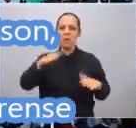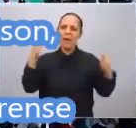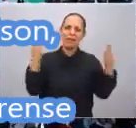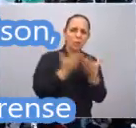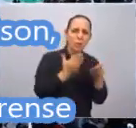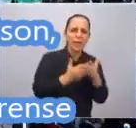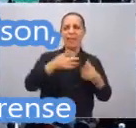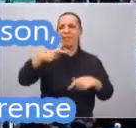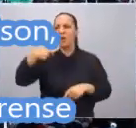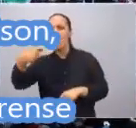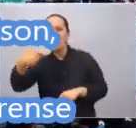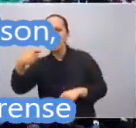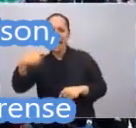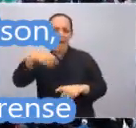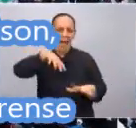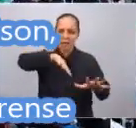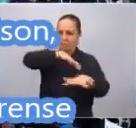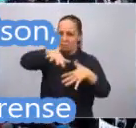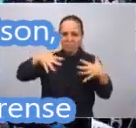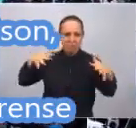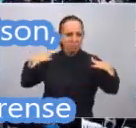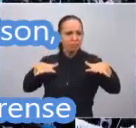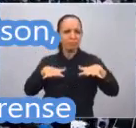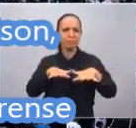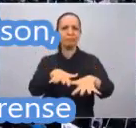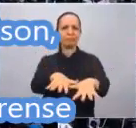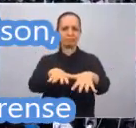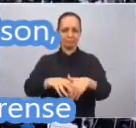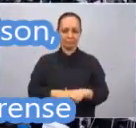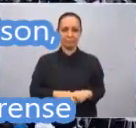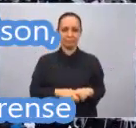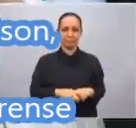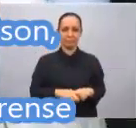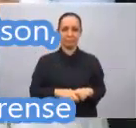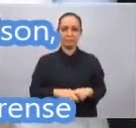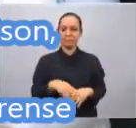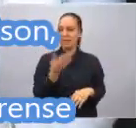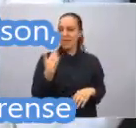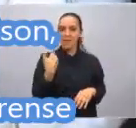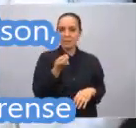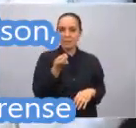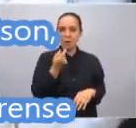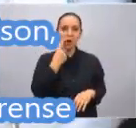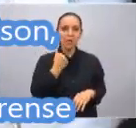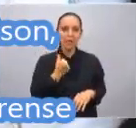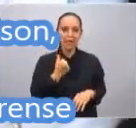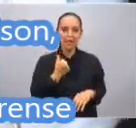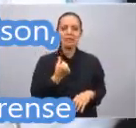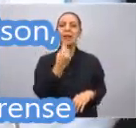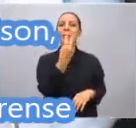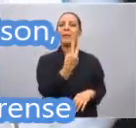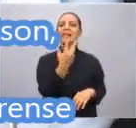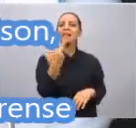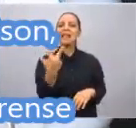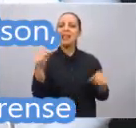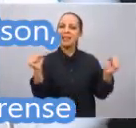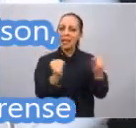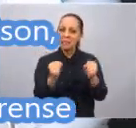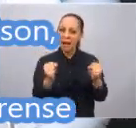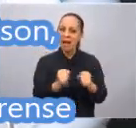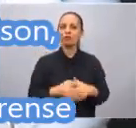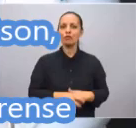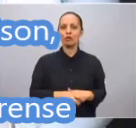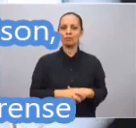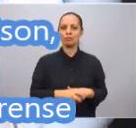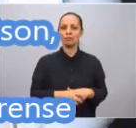estudiantes, los jubilados. Y hace unos días el 23 de mayo, uno